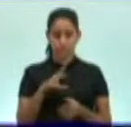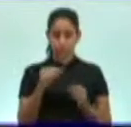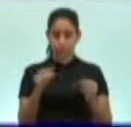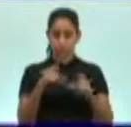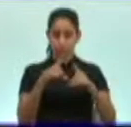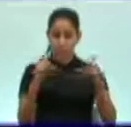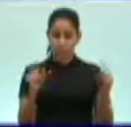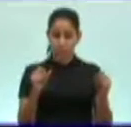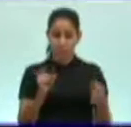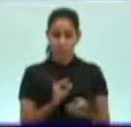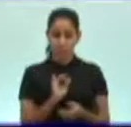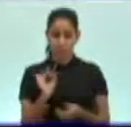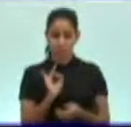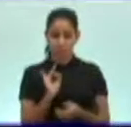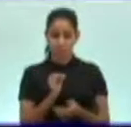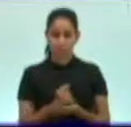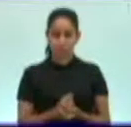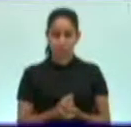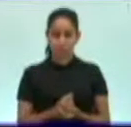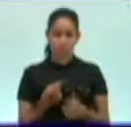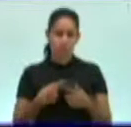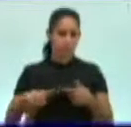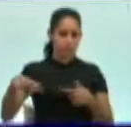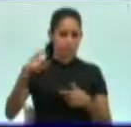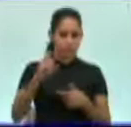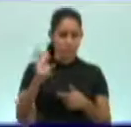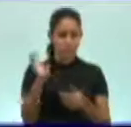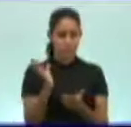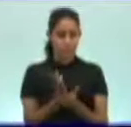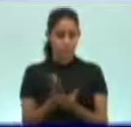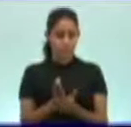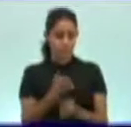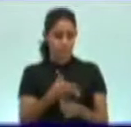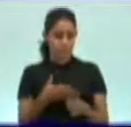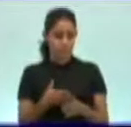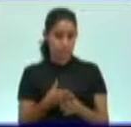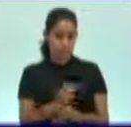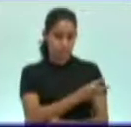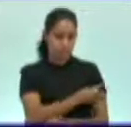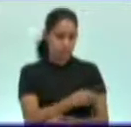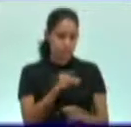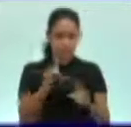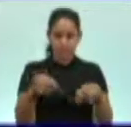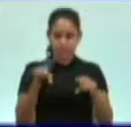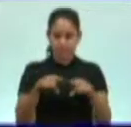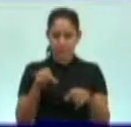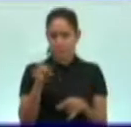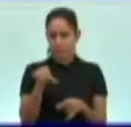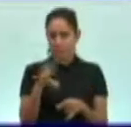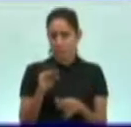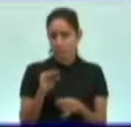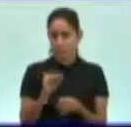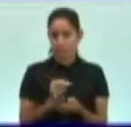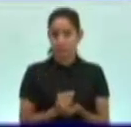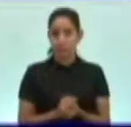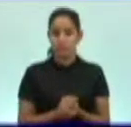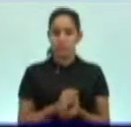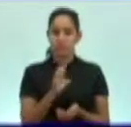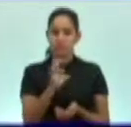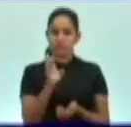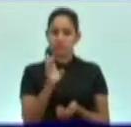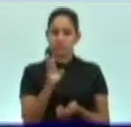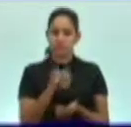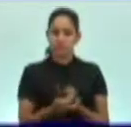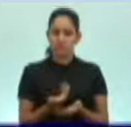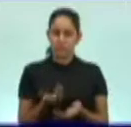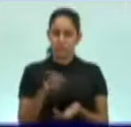en el nivel educativo, educación media superior, establece en su inciso E que el